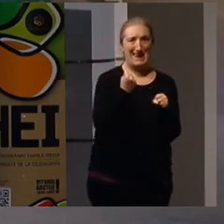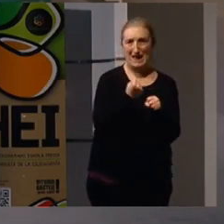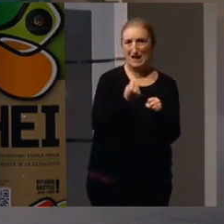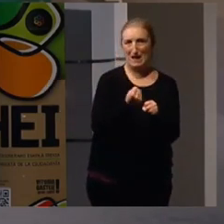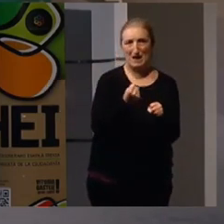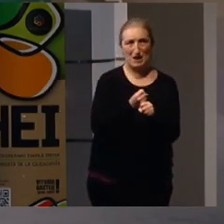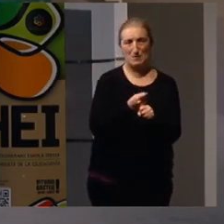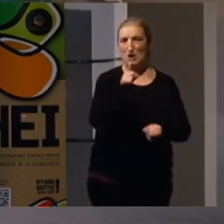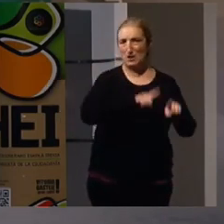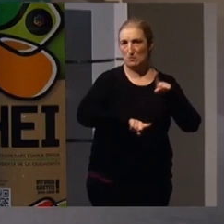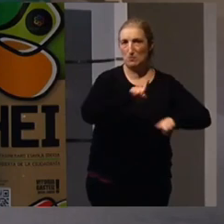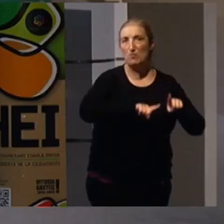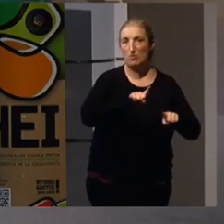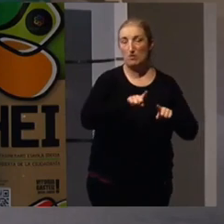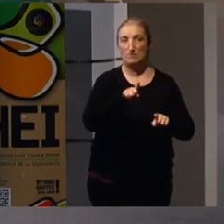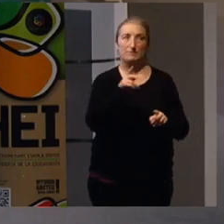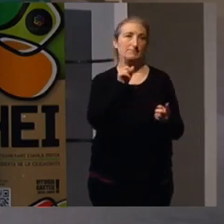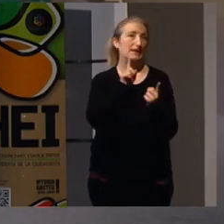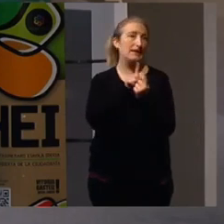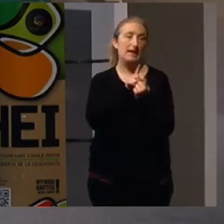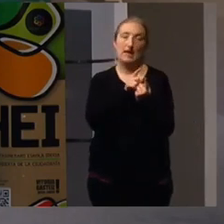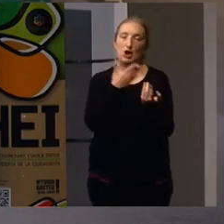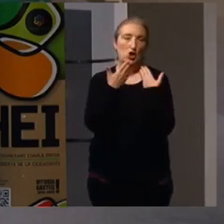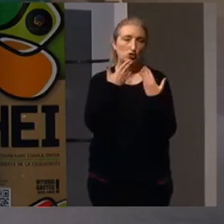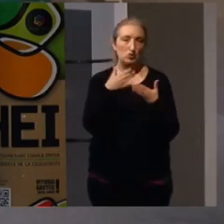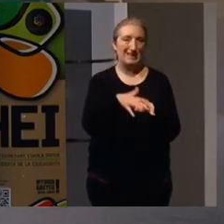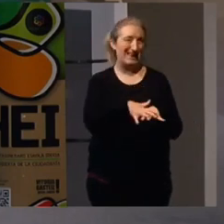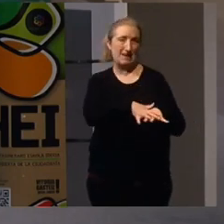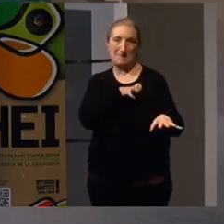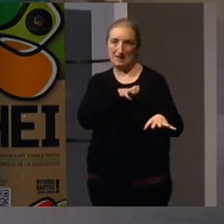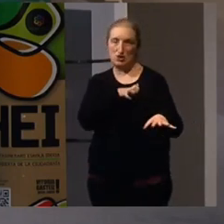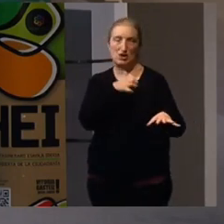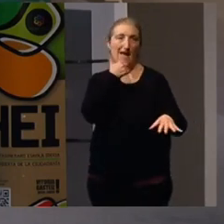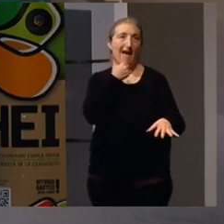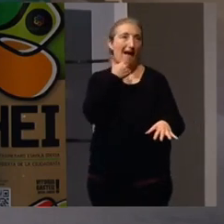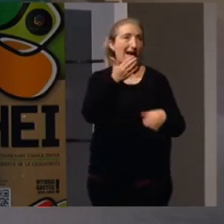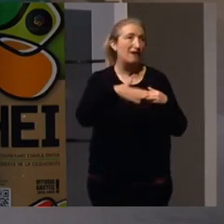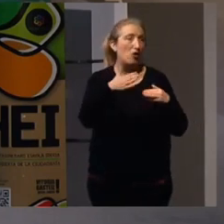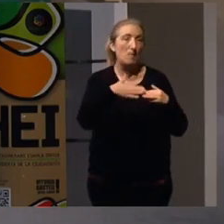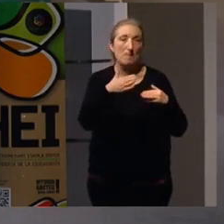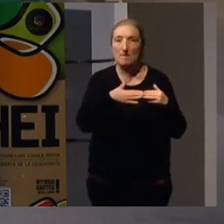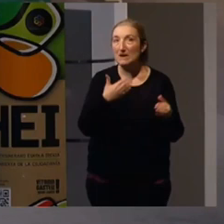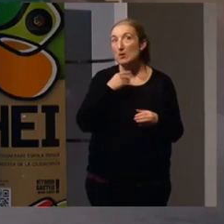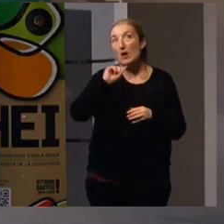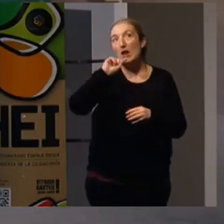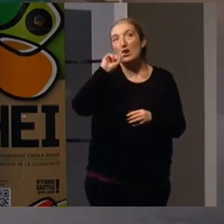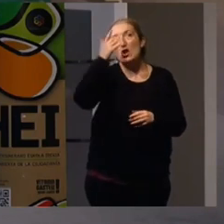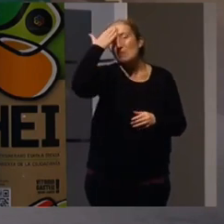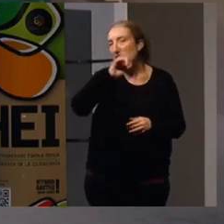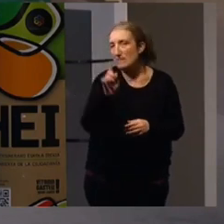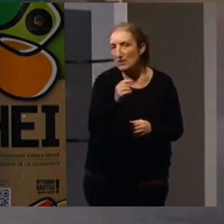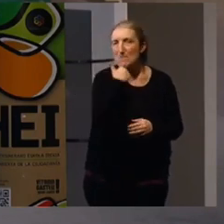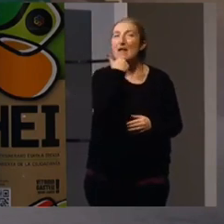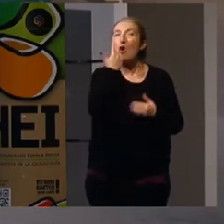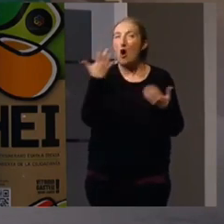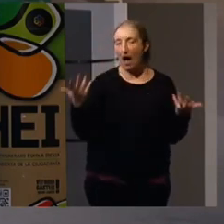las cosas que en adultos aparece muchísimo en las consultas, ¿no? Casi todas las consultas tienen algún componente, a lo mejor no es la causa principal, pero suele ser